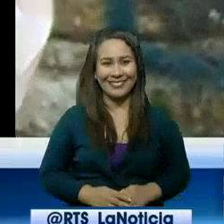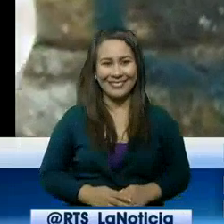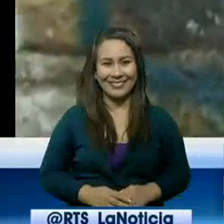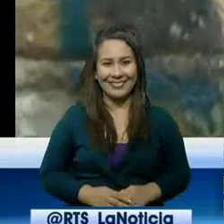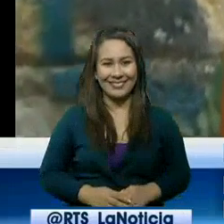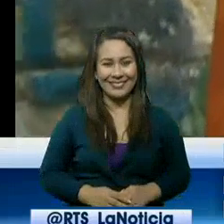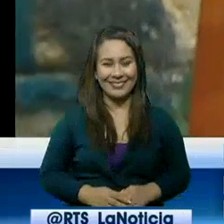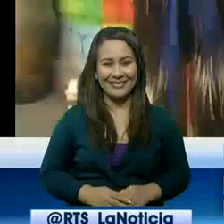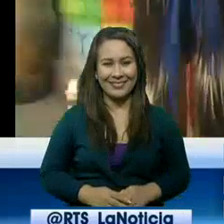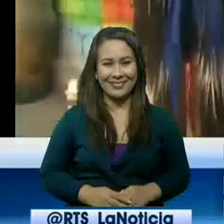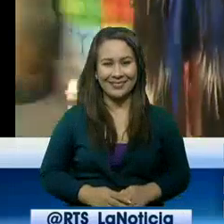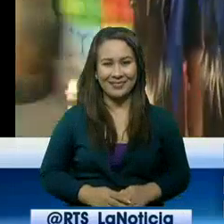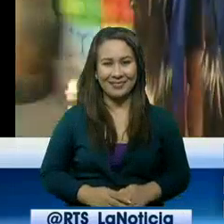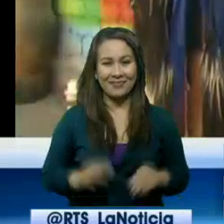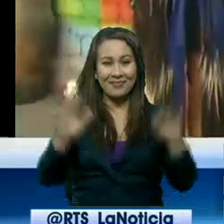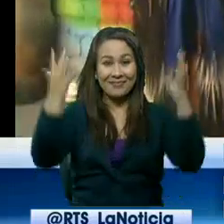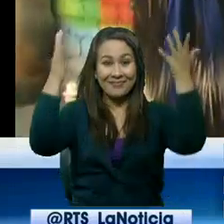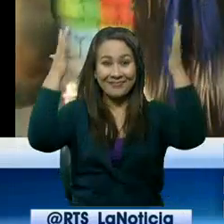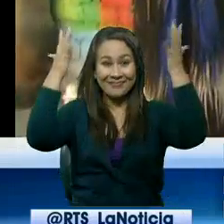¡Bravo!